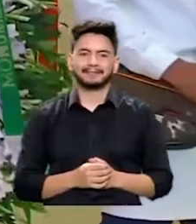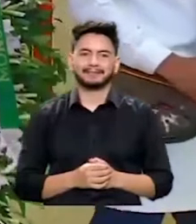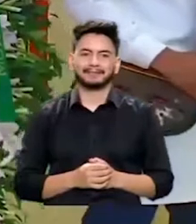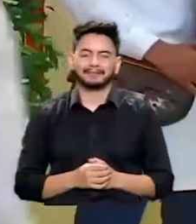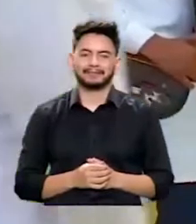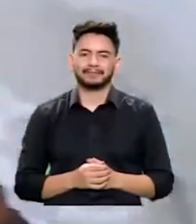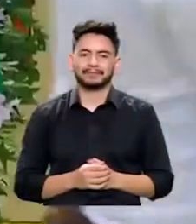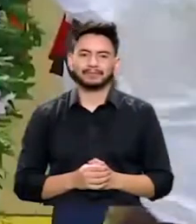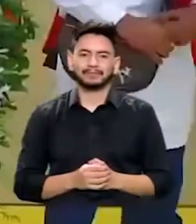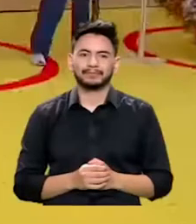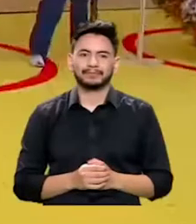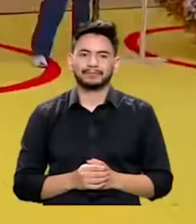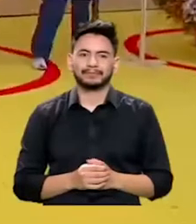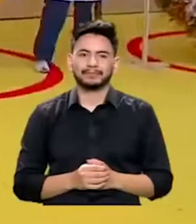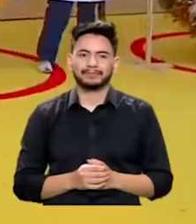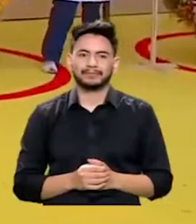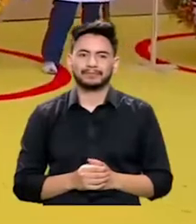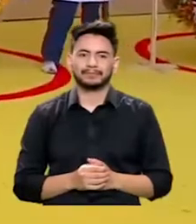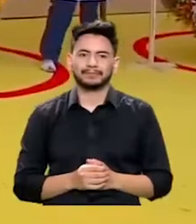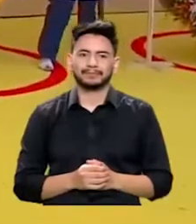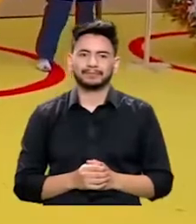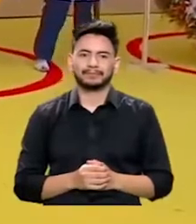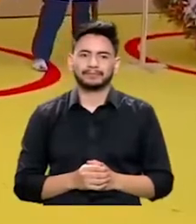que tiene como número de contrato